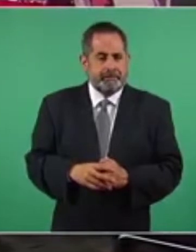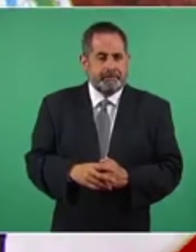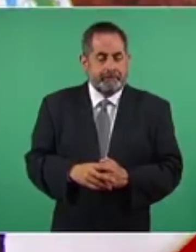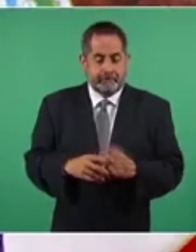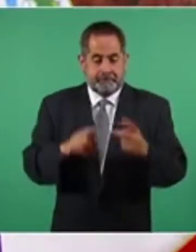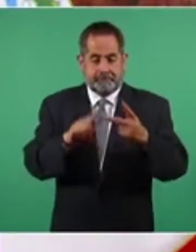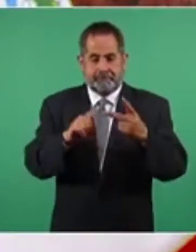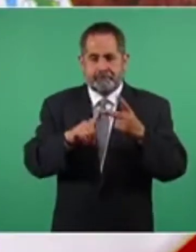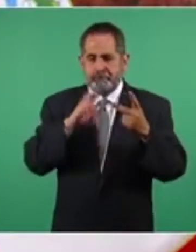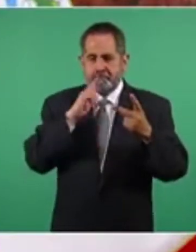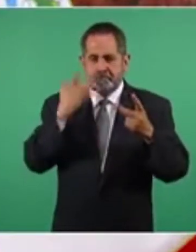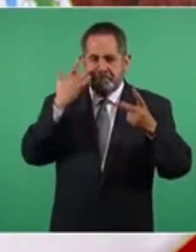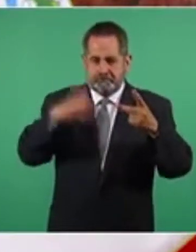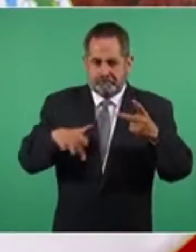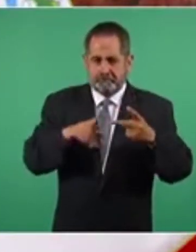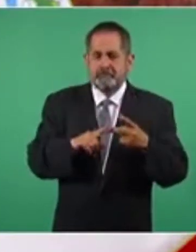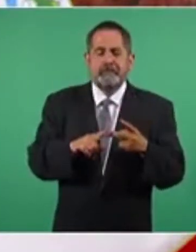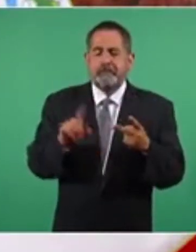Porque renuncie,